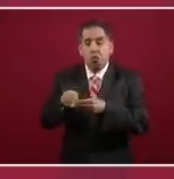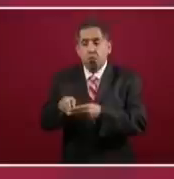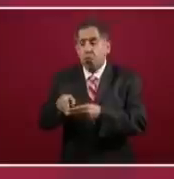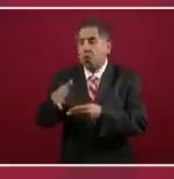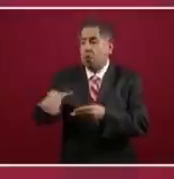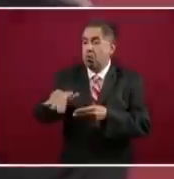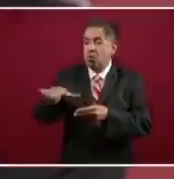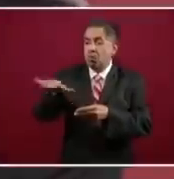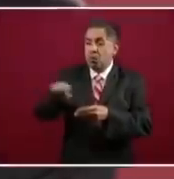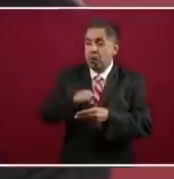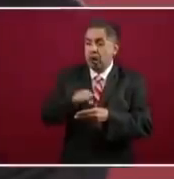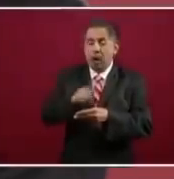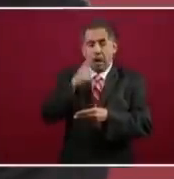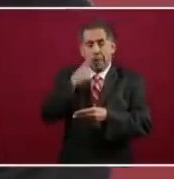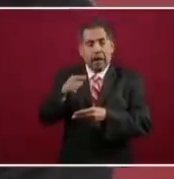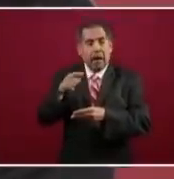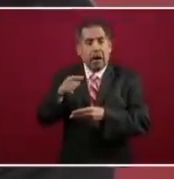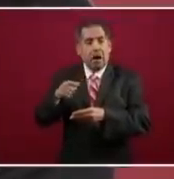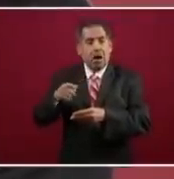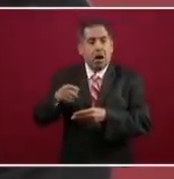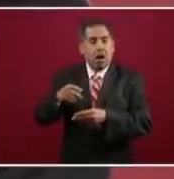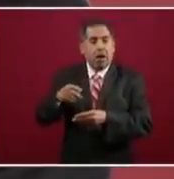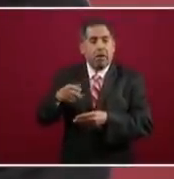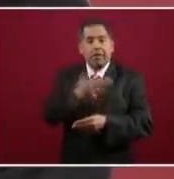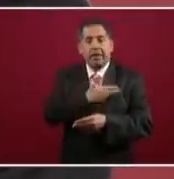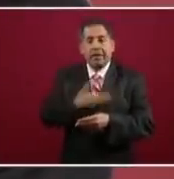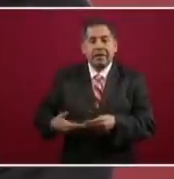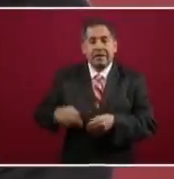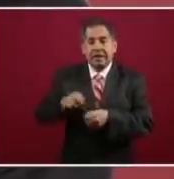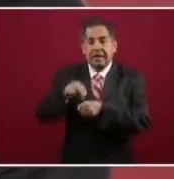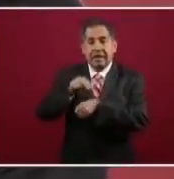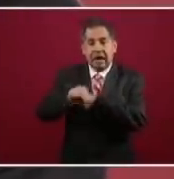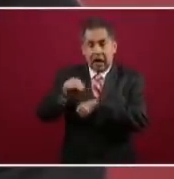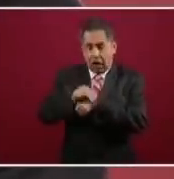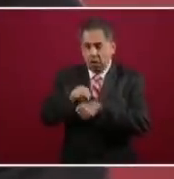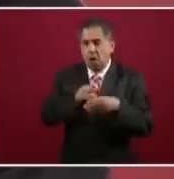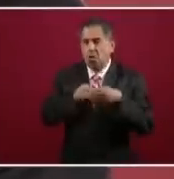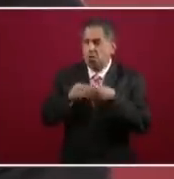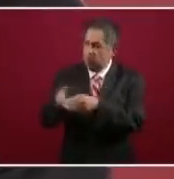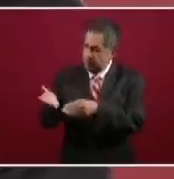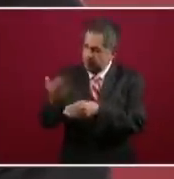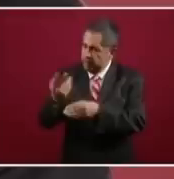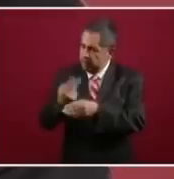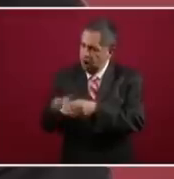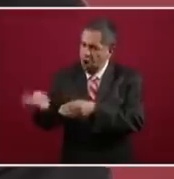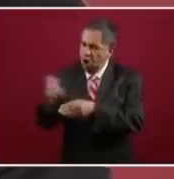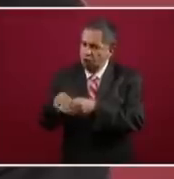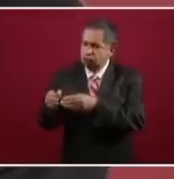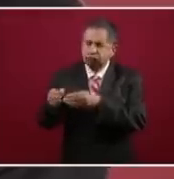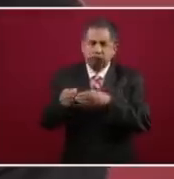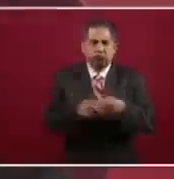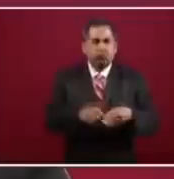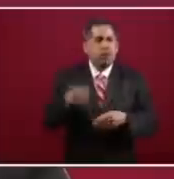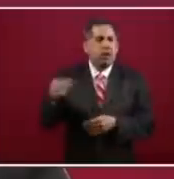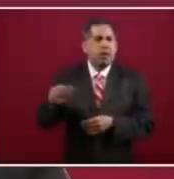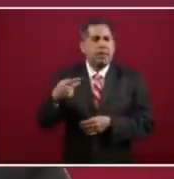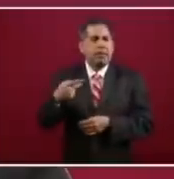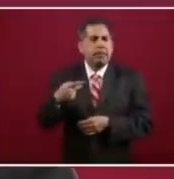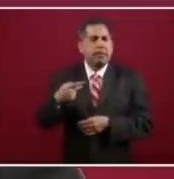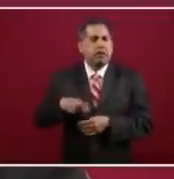presidente desde entonces de nicaragua el ayer